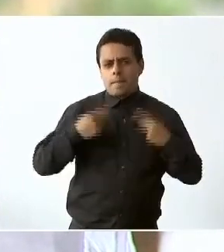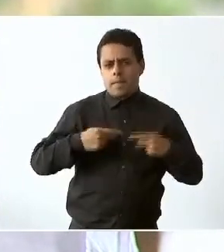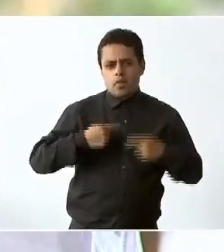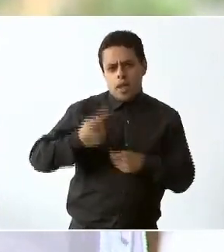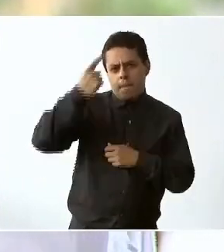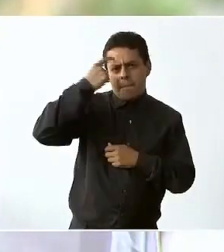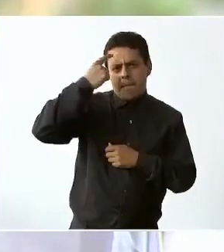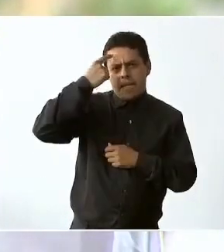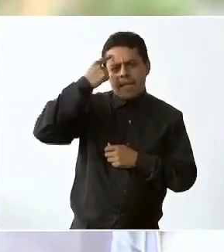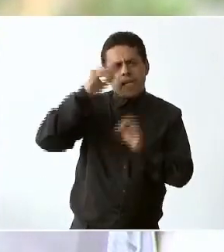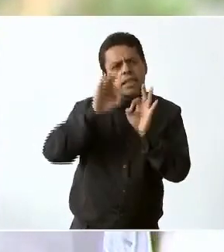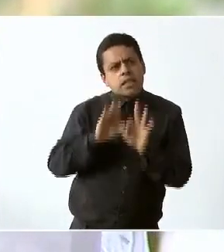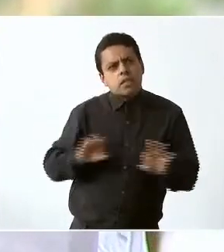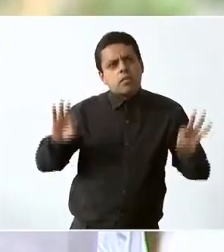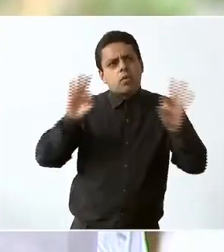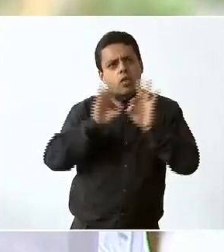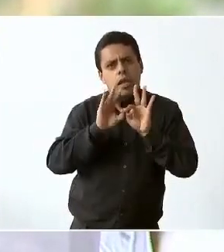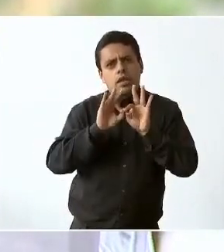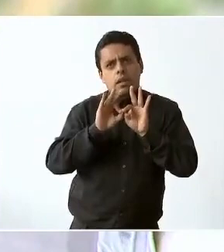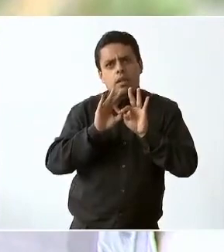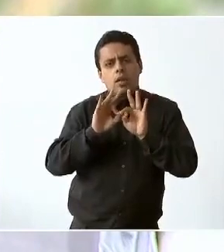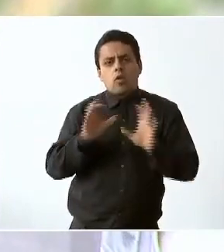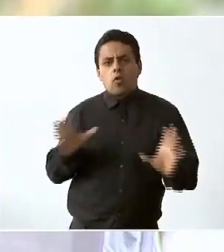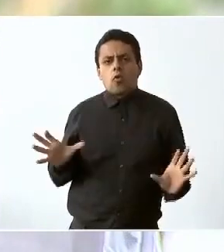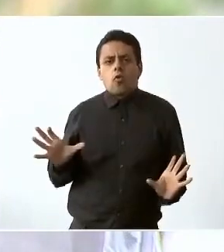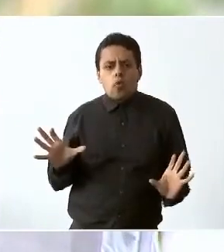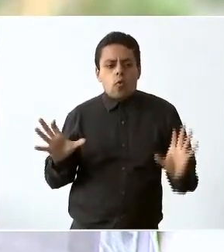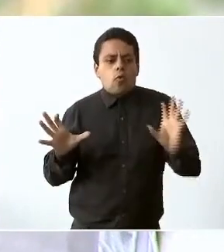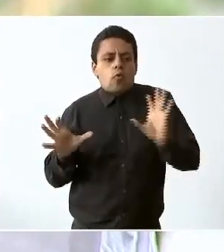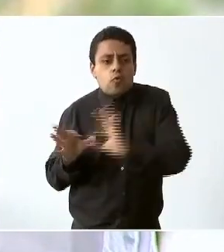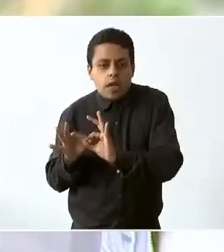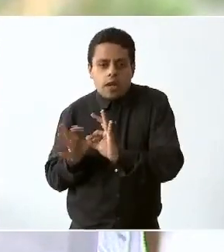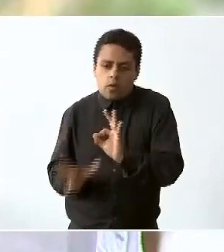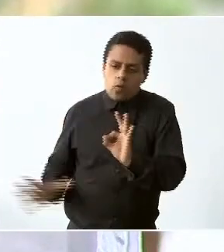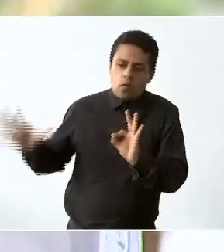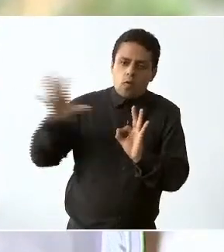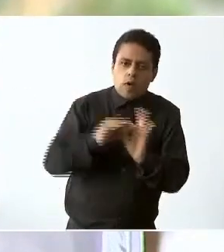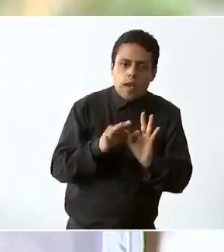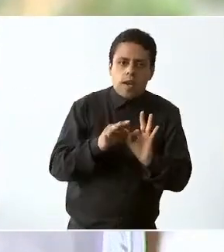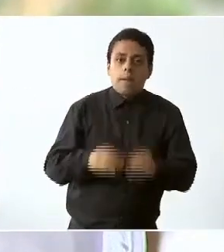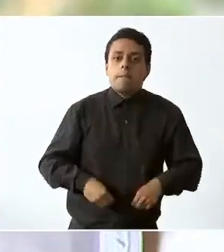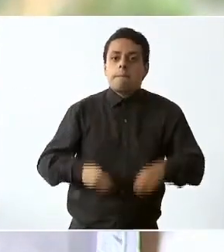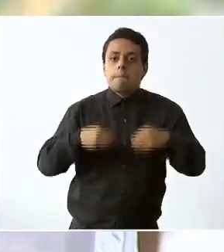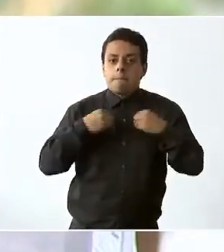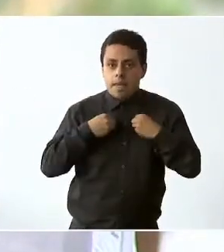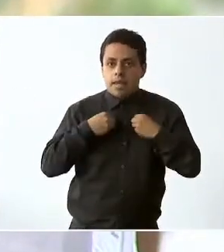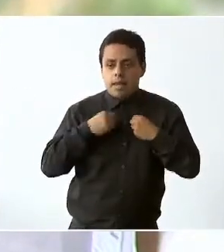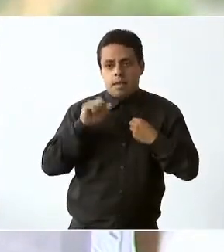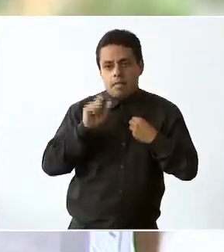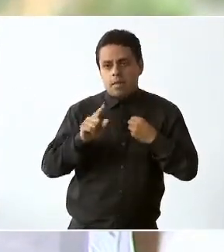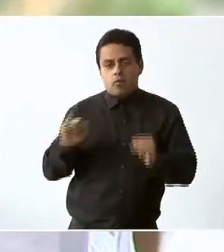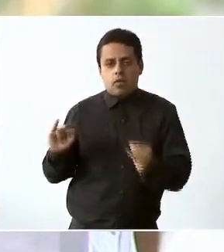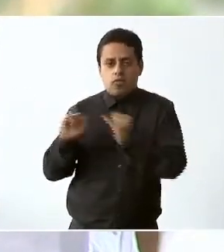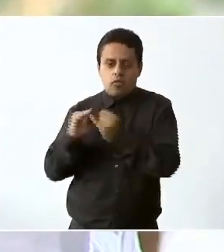en la importancia de unir las realidades de la vida y el crédito de las